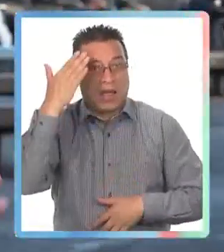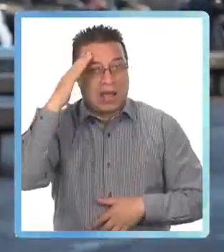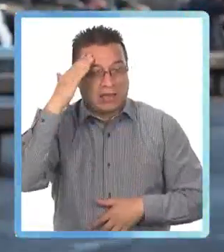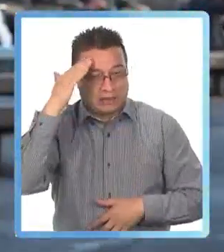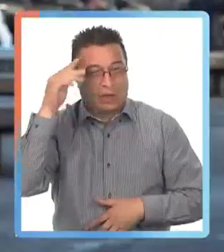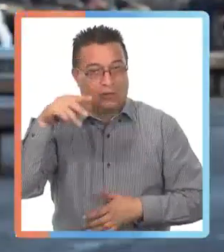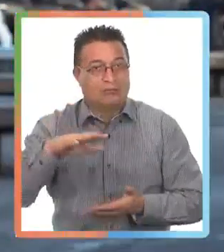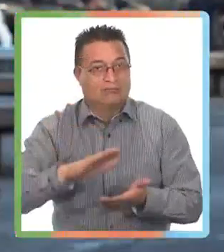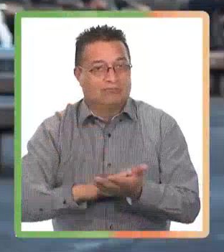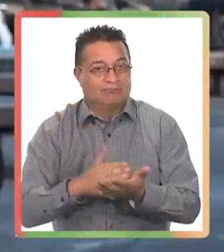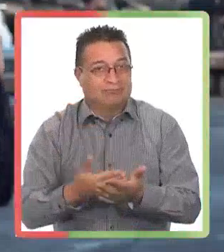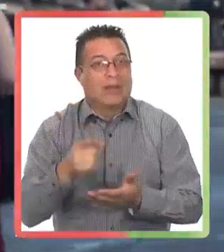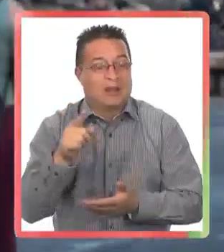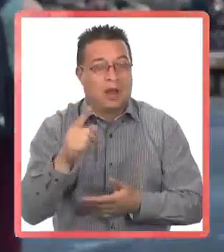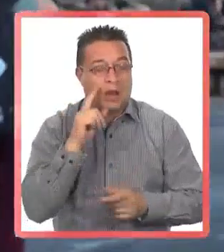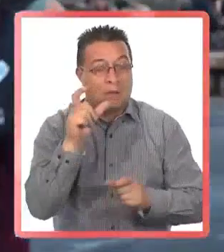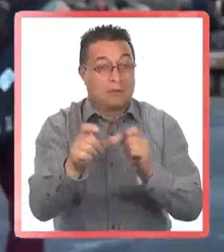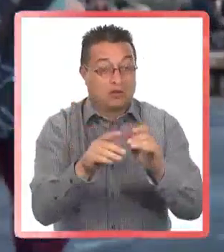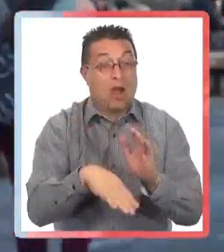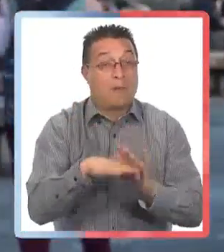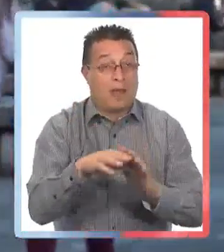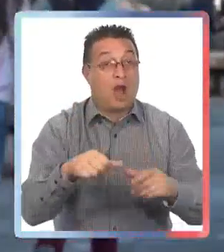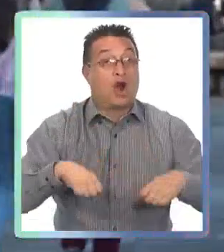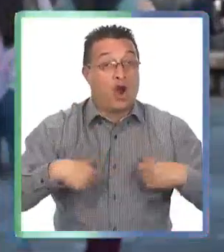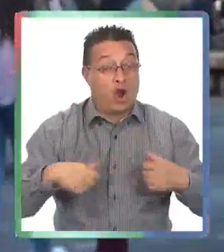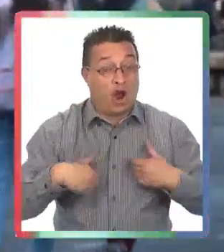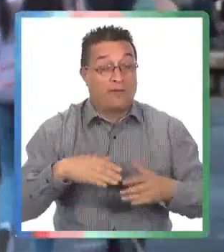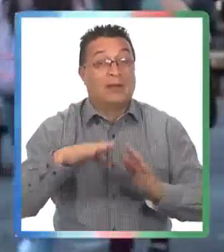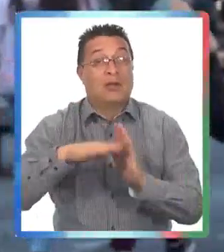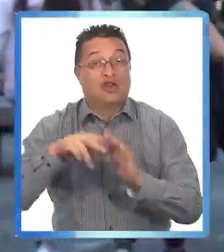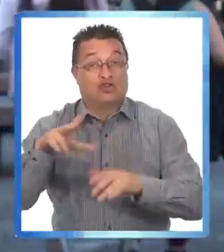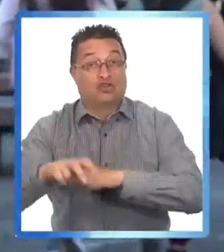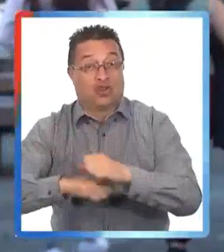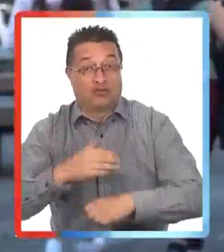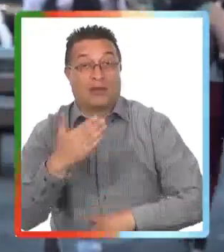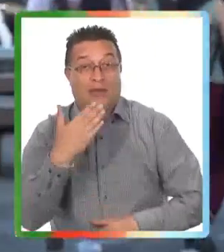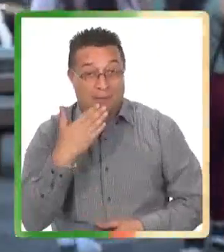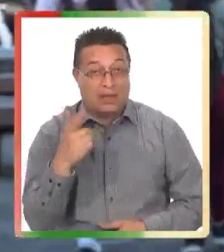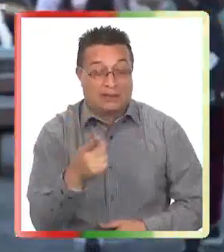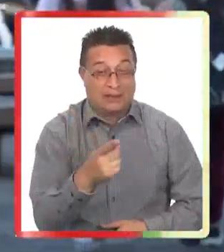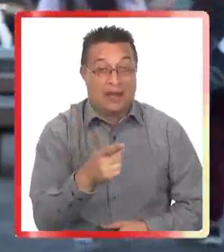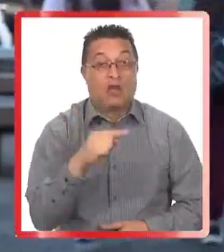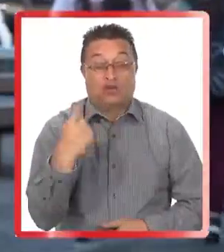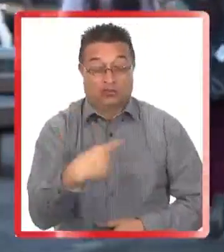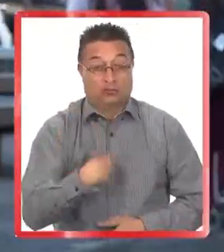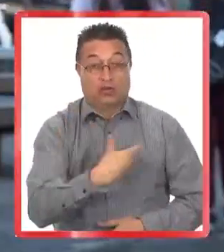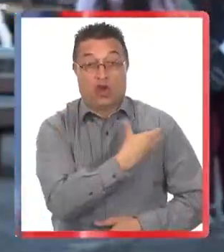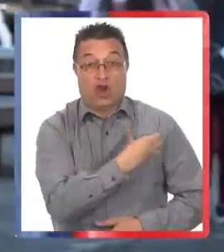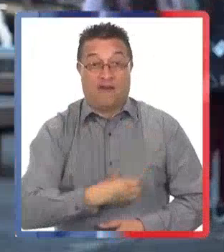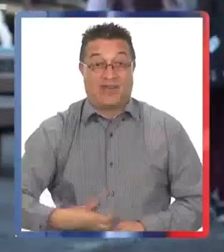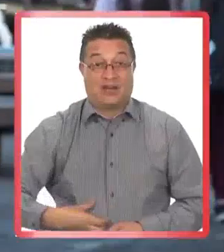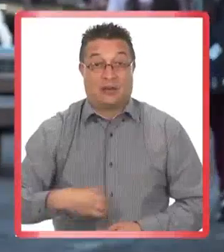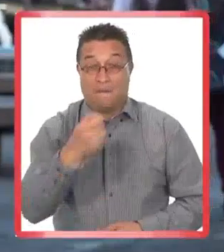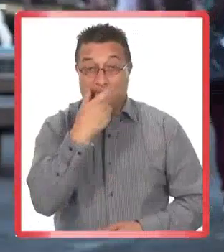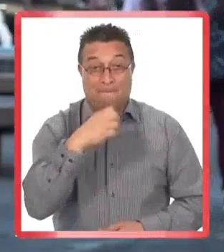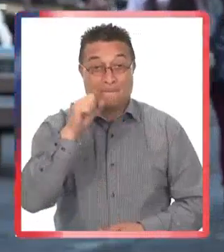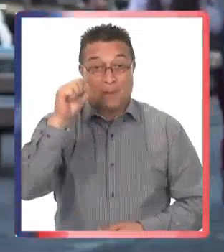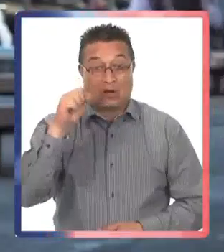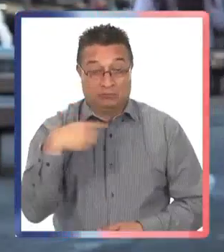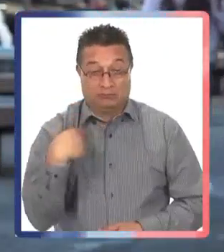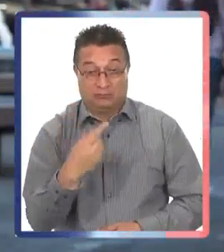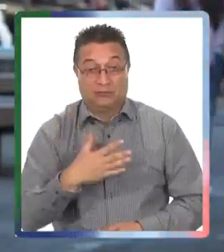evidenciaba a través de las estadísticas, sobre todo en la población joven, adolescente y joven. Nosotros, como gobierno del presidente